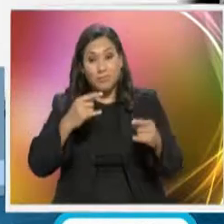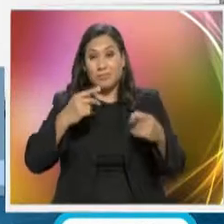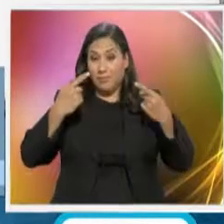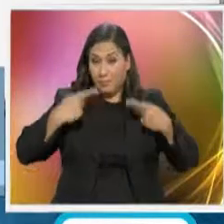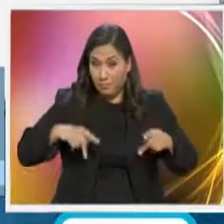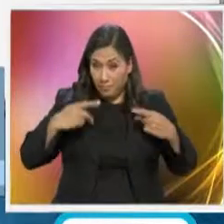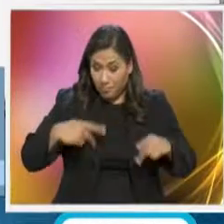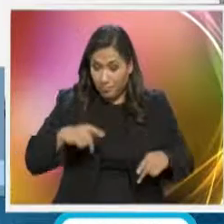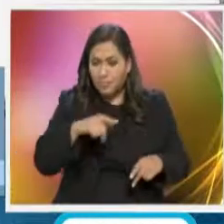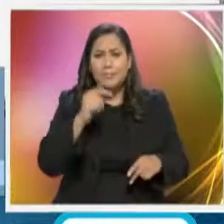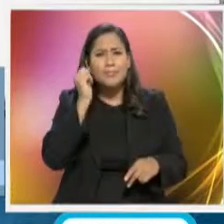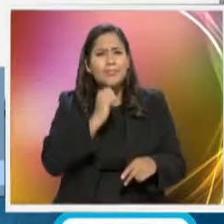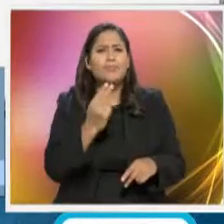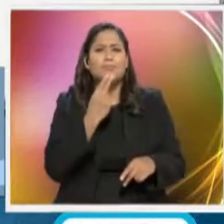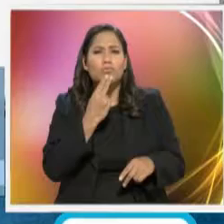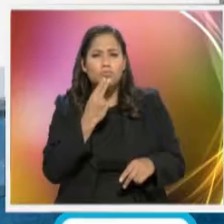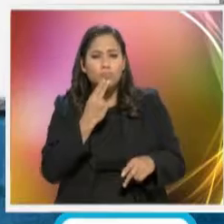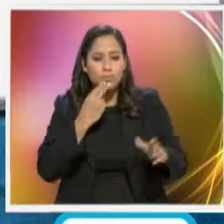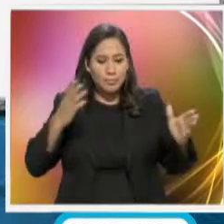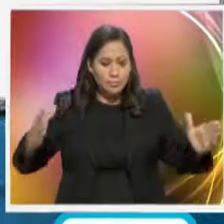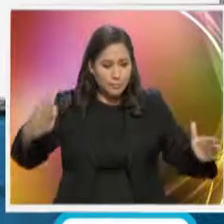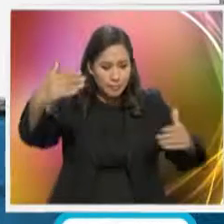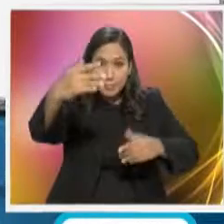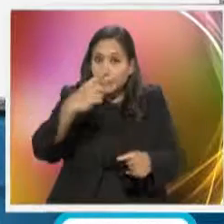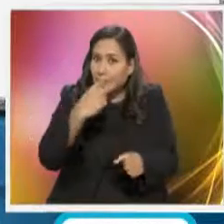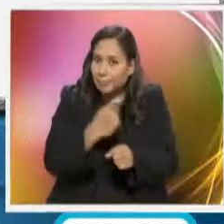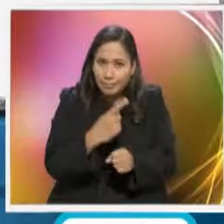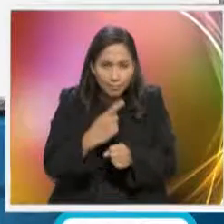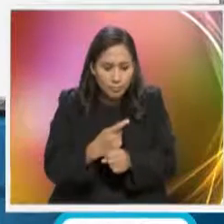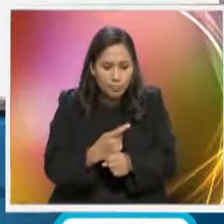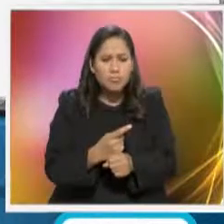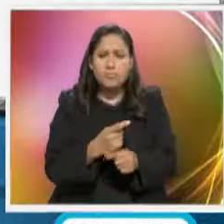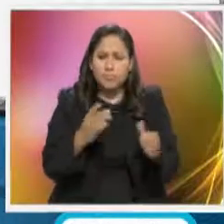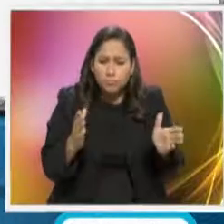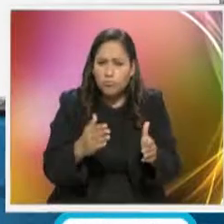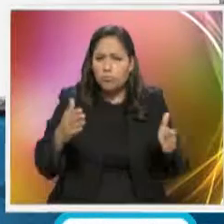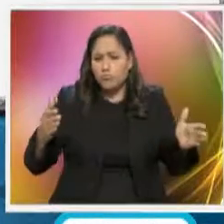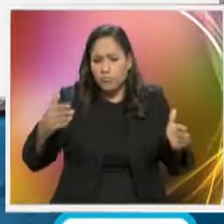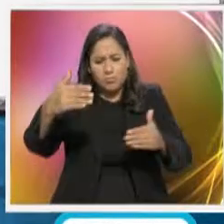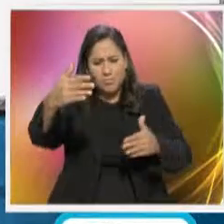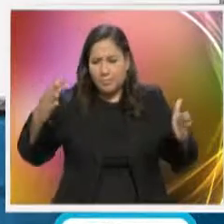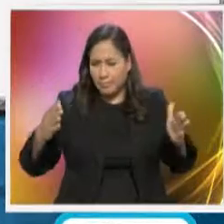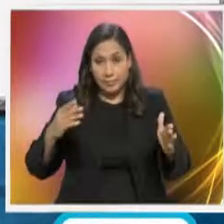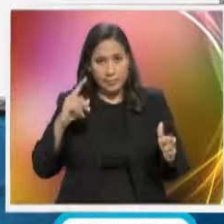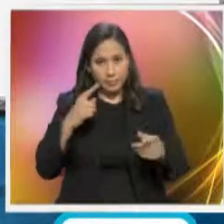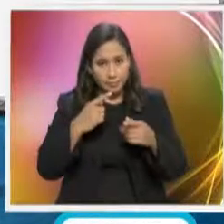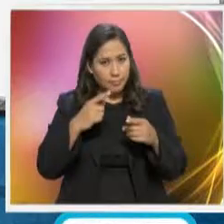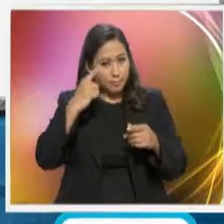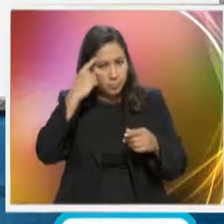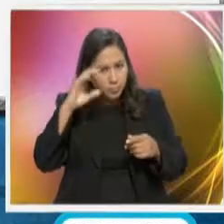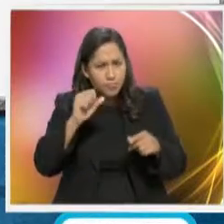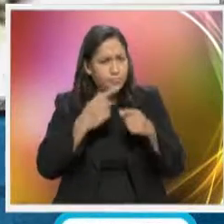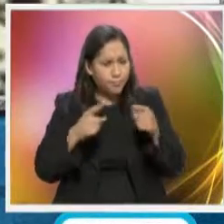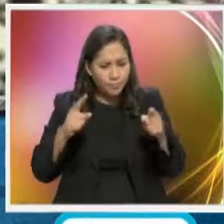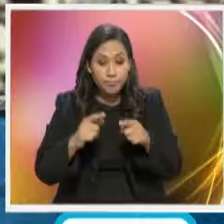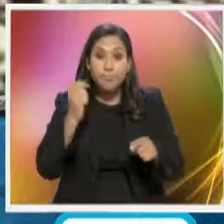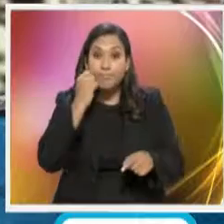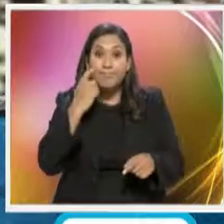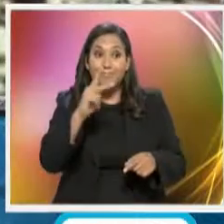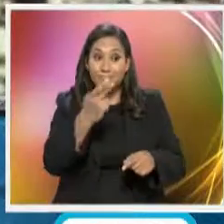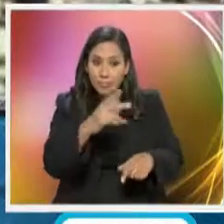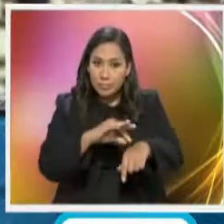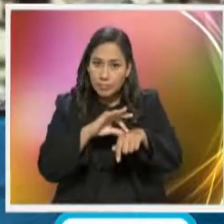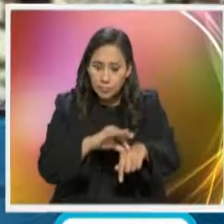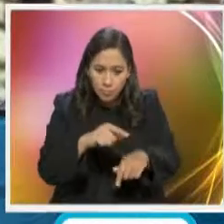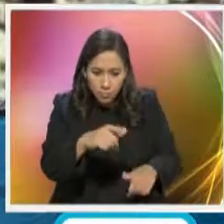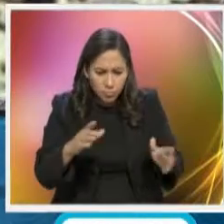humanidad siempre se han utilizado las maquetas en distintas formas conceptualizadas, pero incluso estos modelos físicos